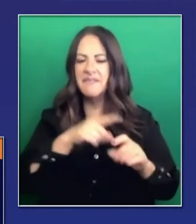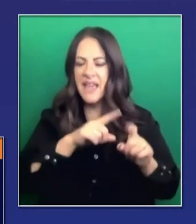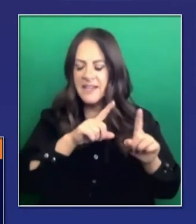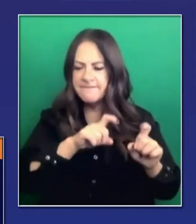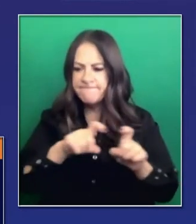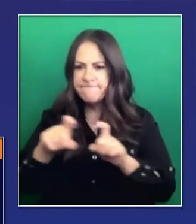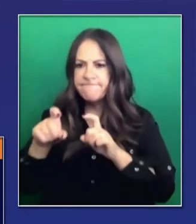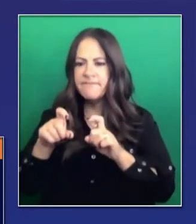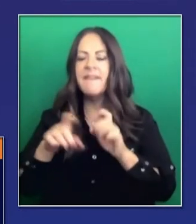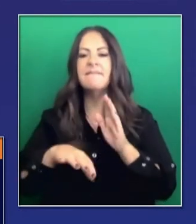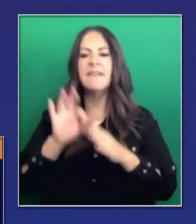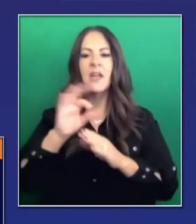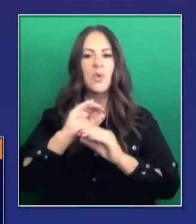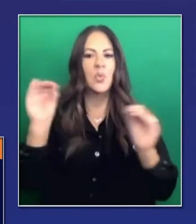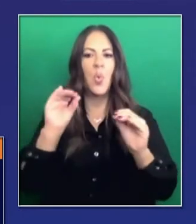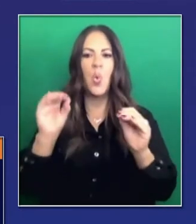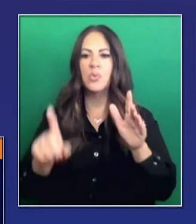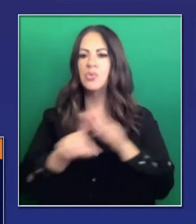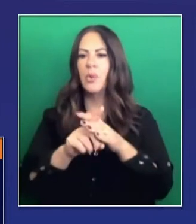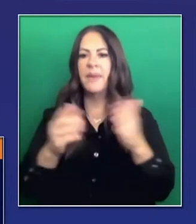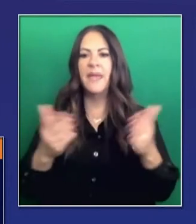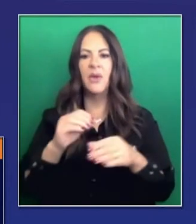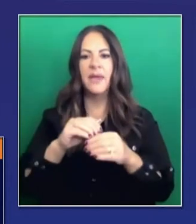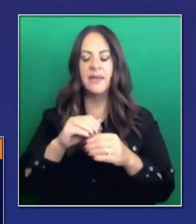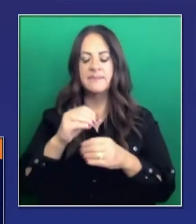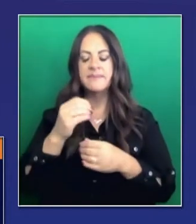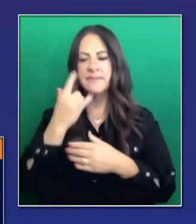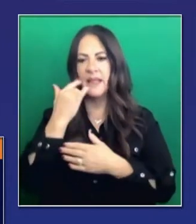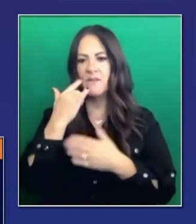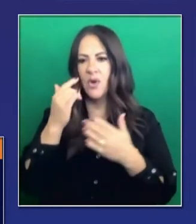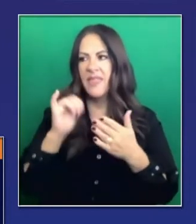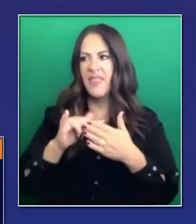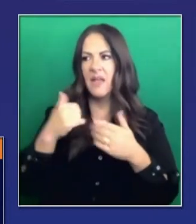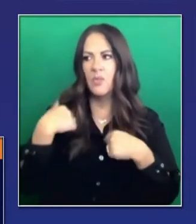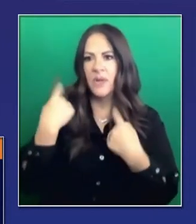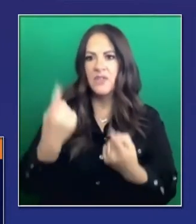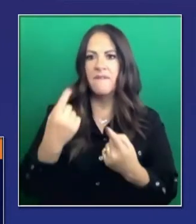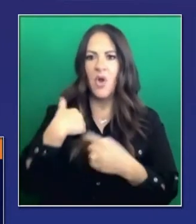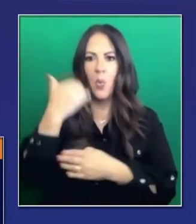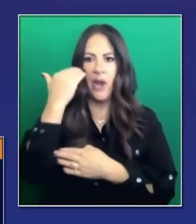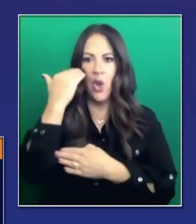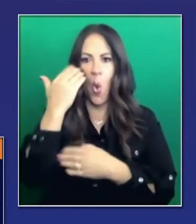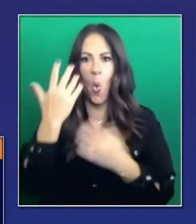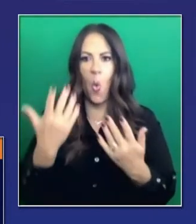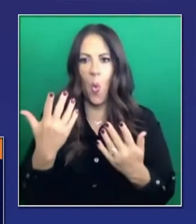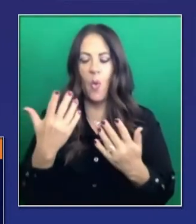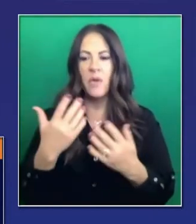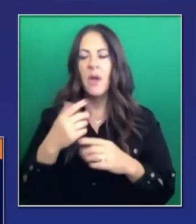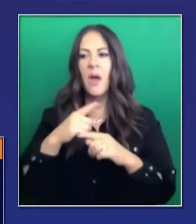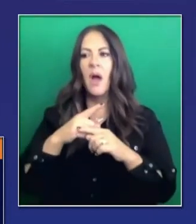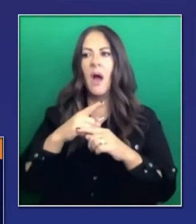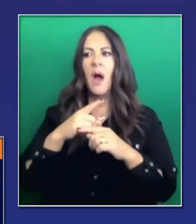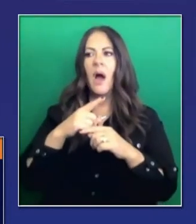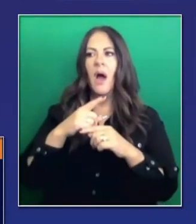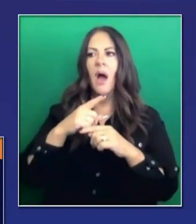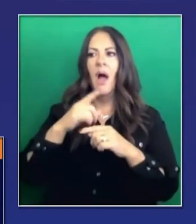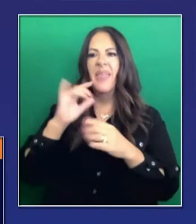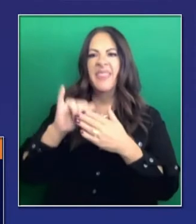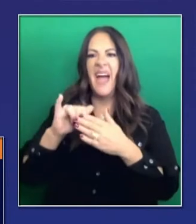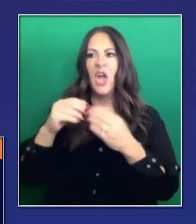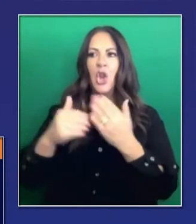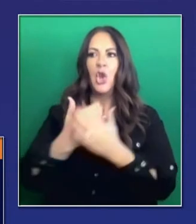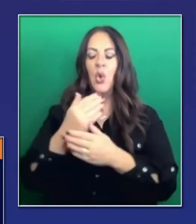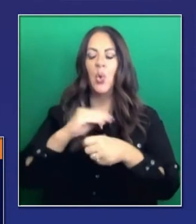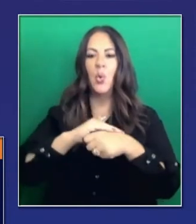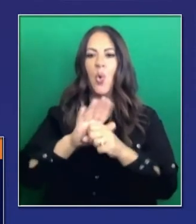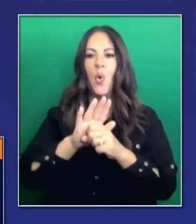actualmente en estas pruebas, las más recientes, no hemos visto esta nueva cepa del virus